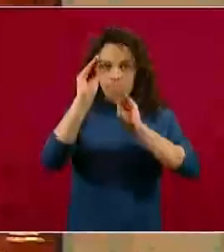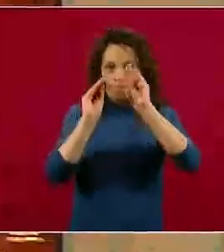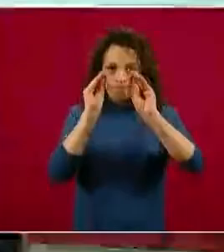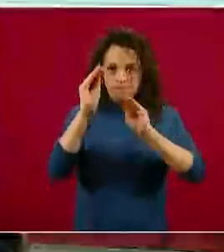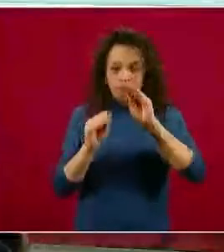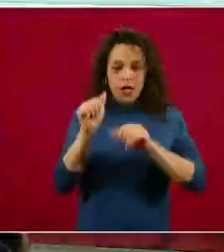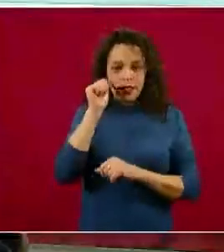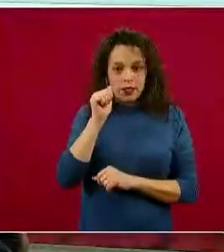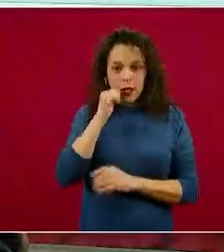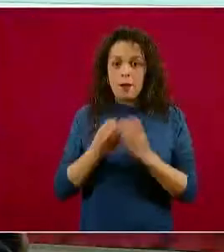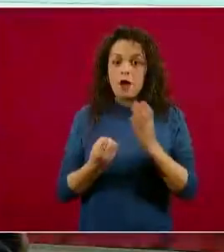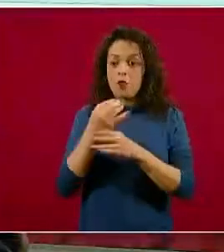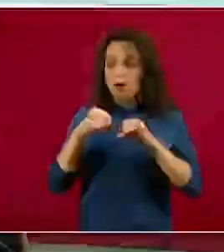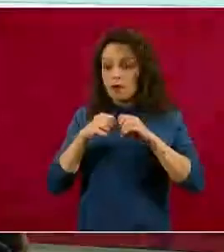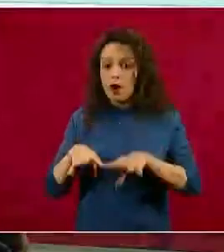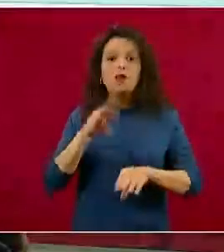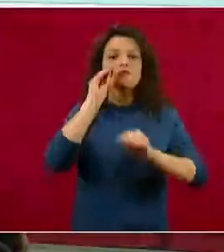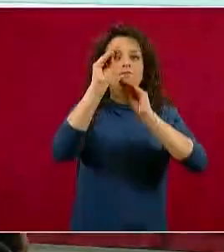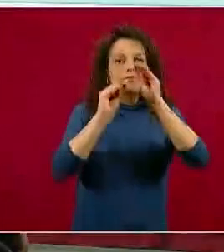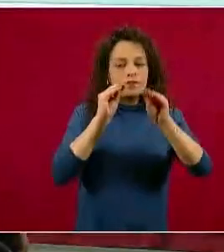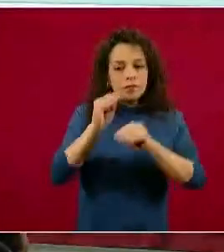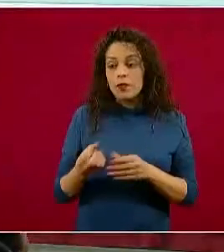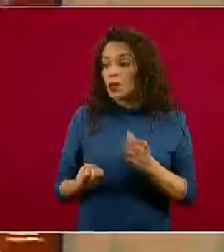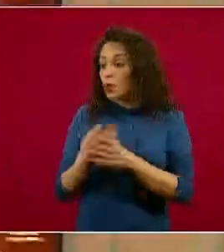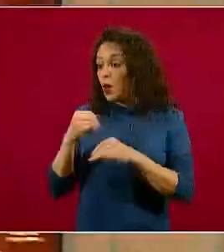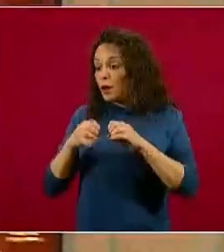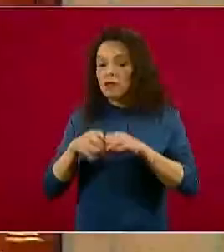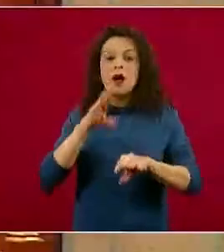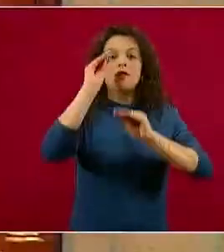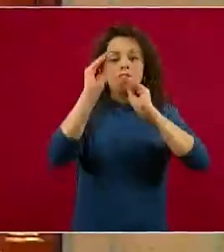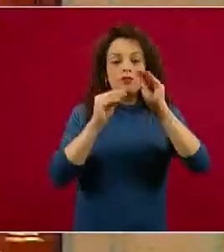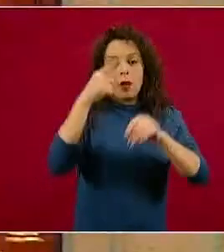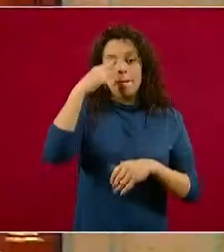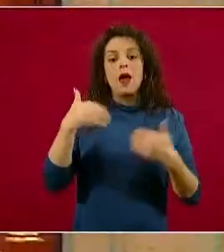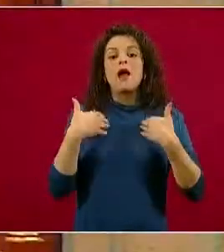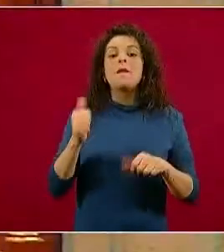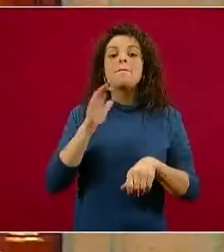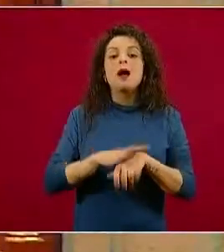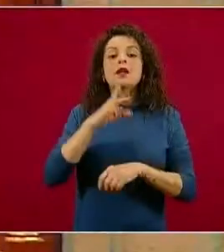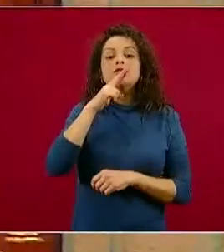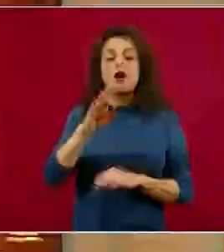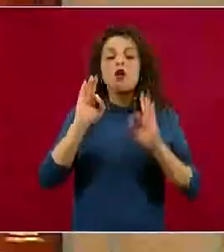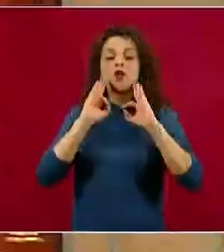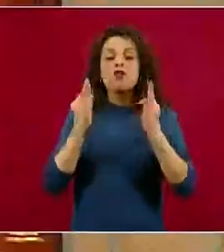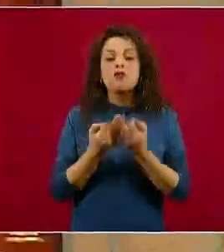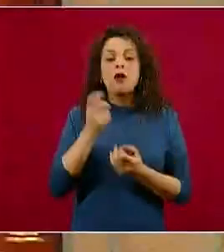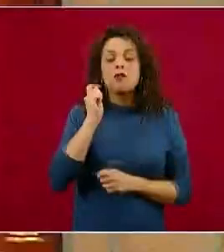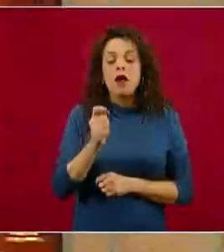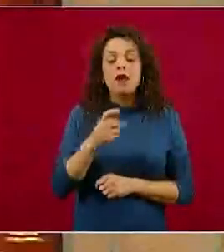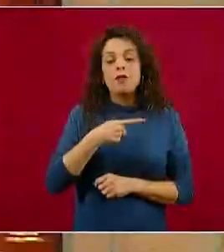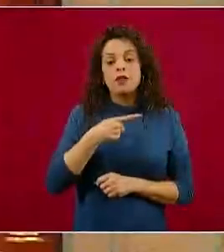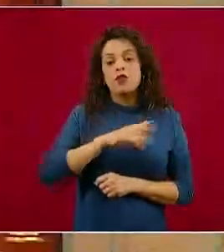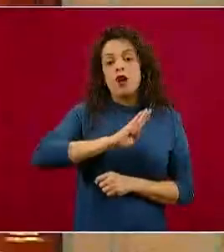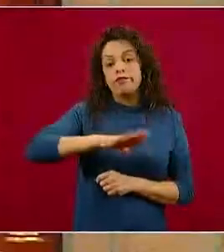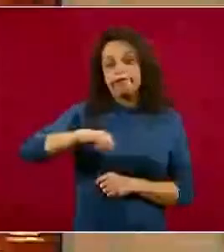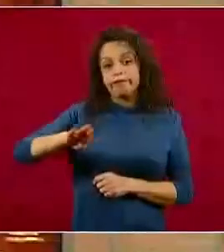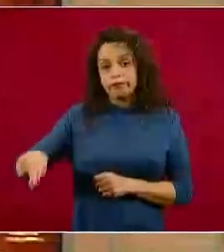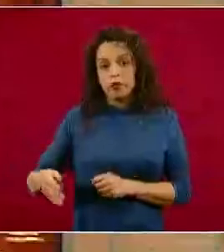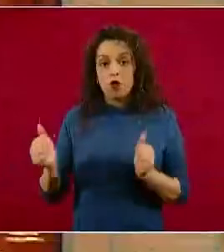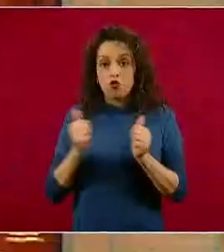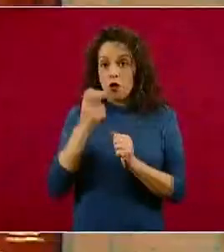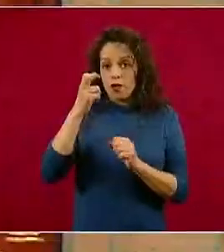tener mayores elementos informativos y una mejor percepción del comportamiento de las defunciones a través de este gráfico